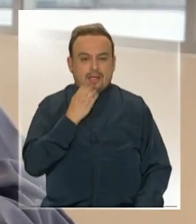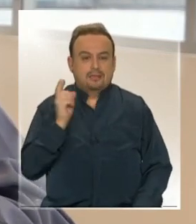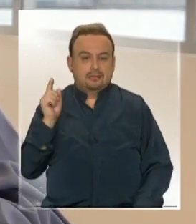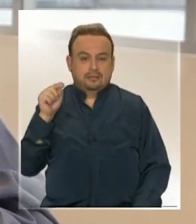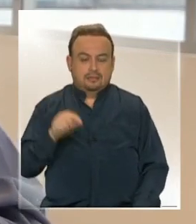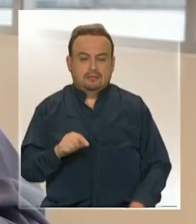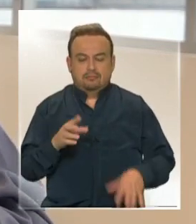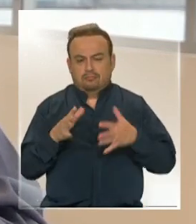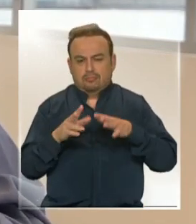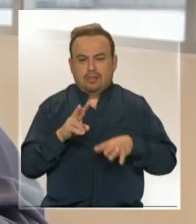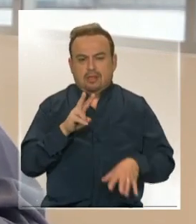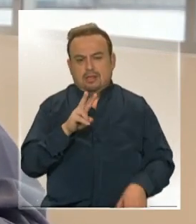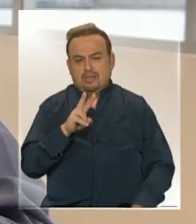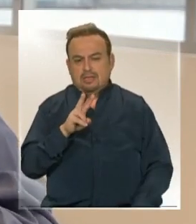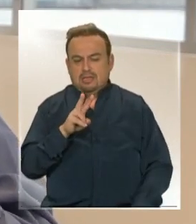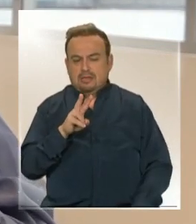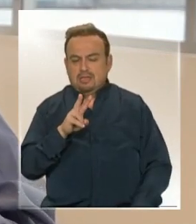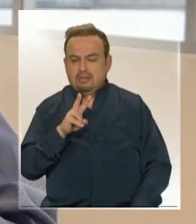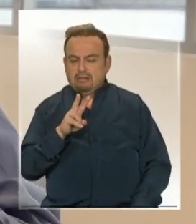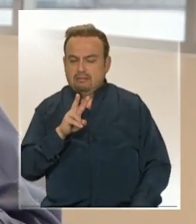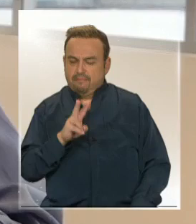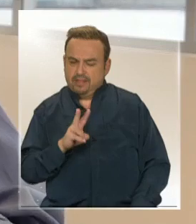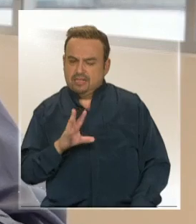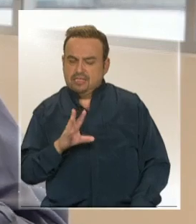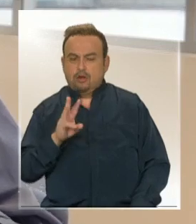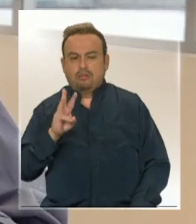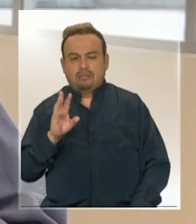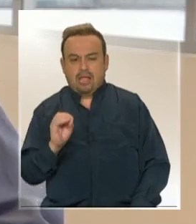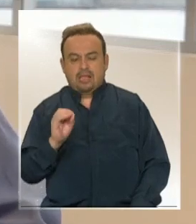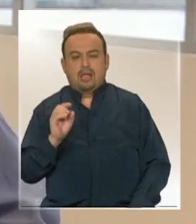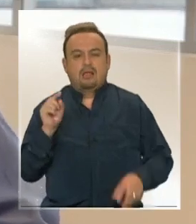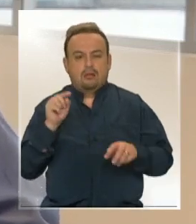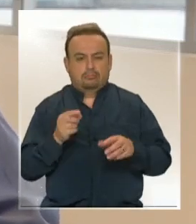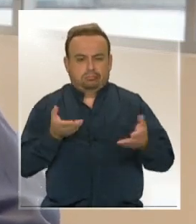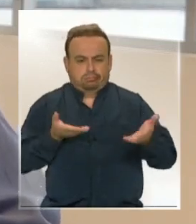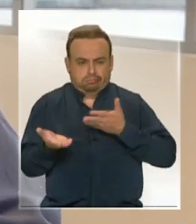25 aproximadamente o 30 personas que puedan ocupar de este centro asistencial.